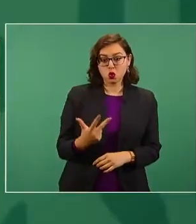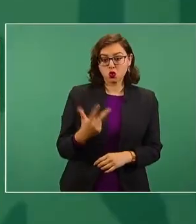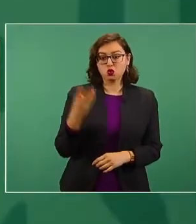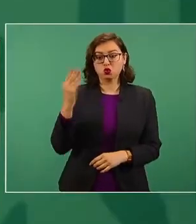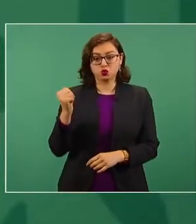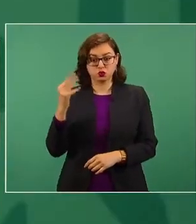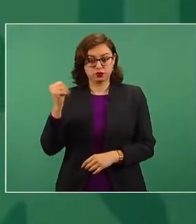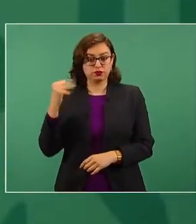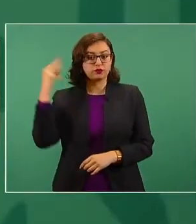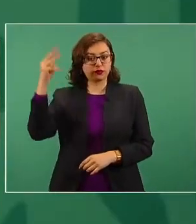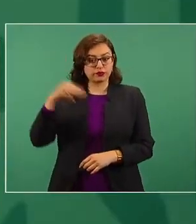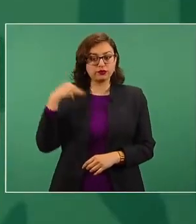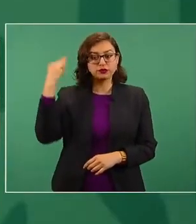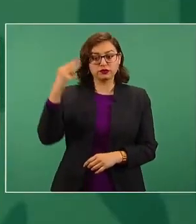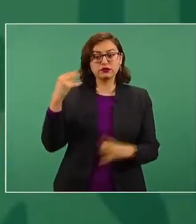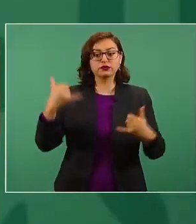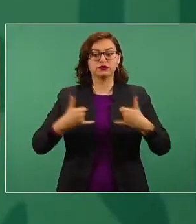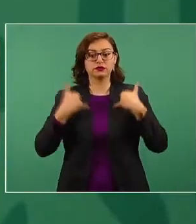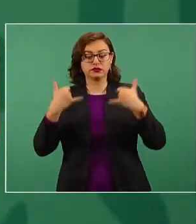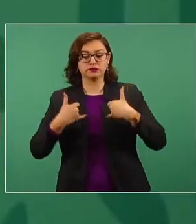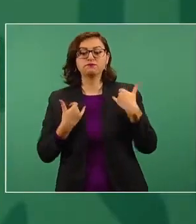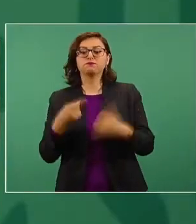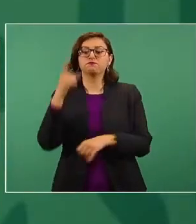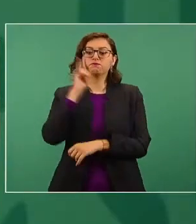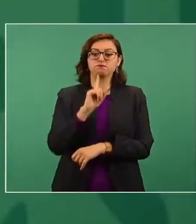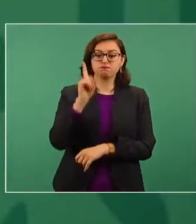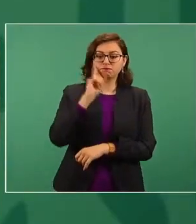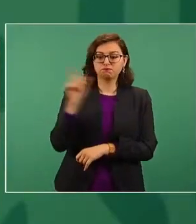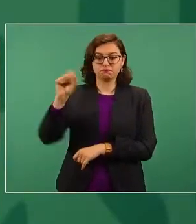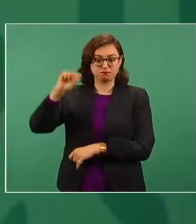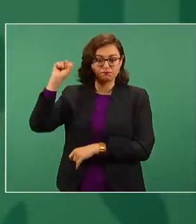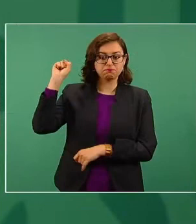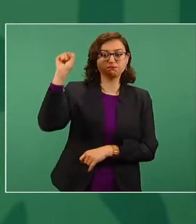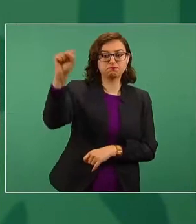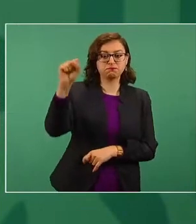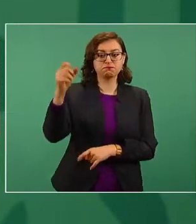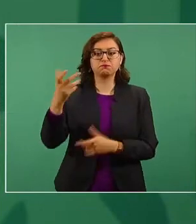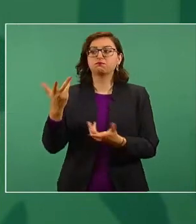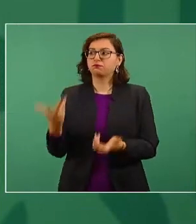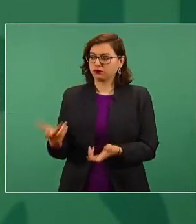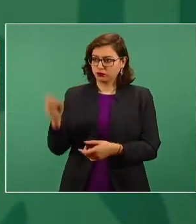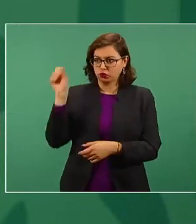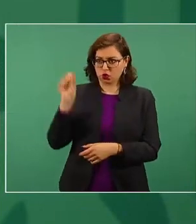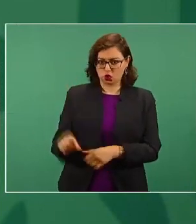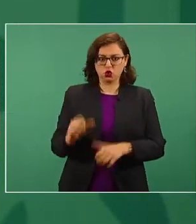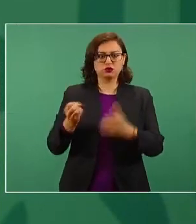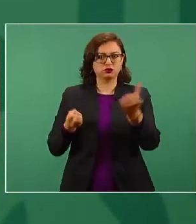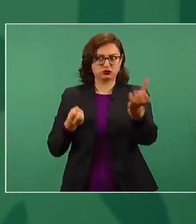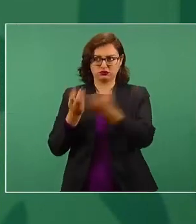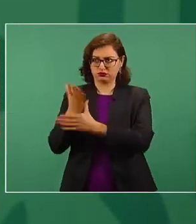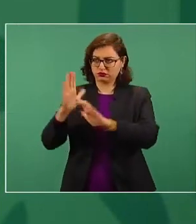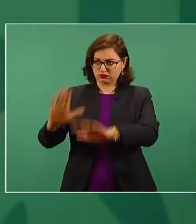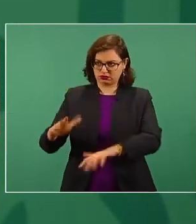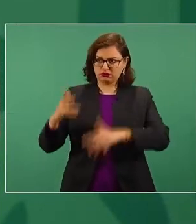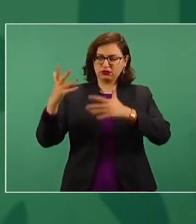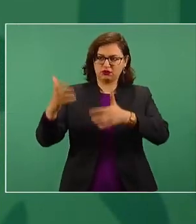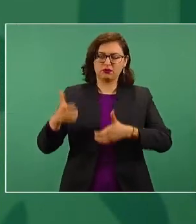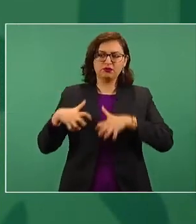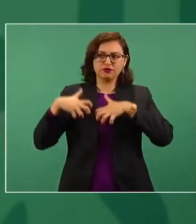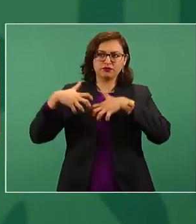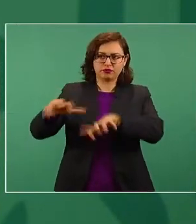las organizaciones de jóvenes, de mujeres y feministas están en la calle, recordándonos lo que